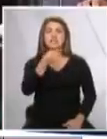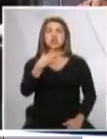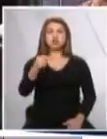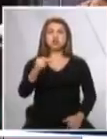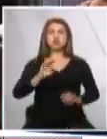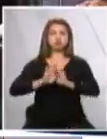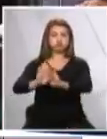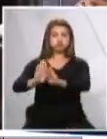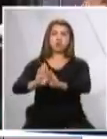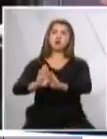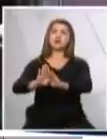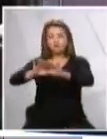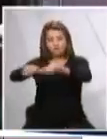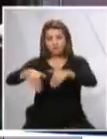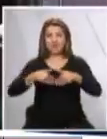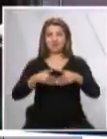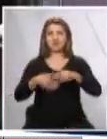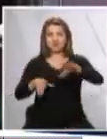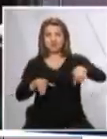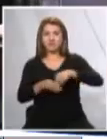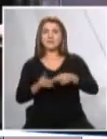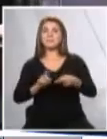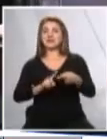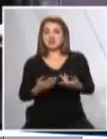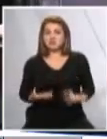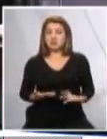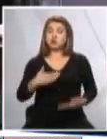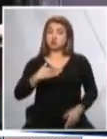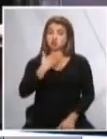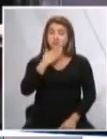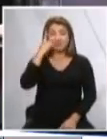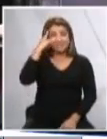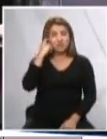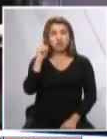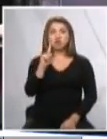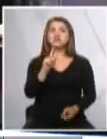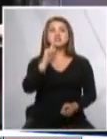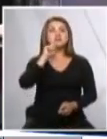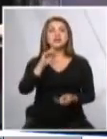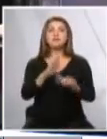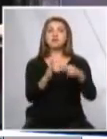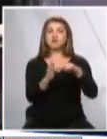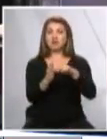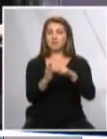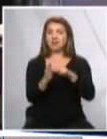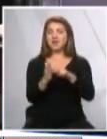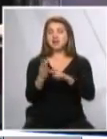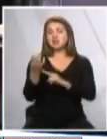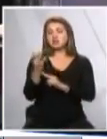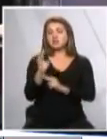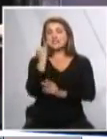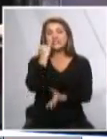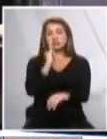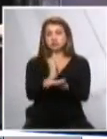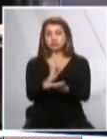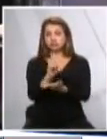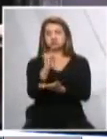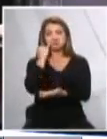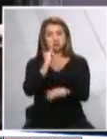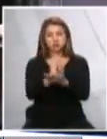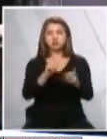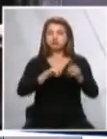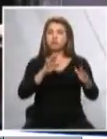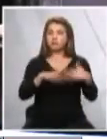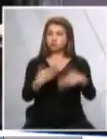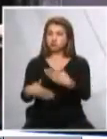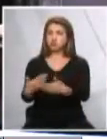los procesos participativos que reconcilien con la ciudadanía. Claro, no, y yo también creo que esto no es un problema. Por supuesto, claro. Este no es un problema institucional, las instituciones